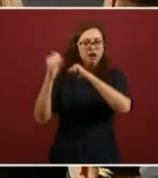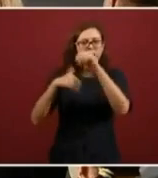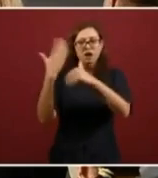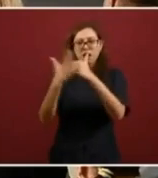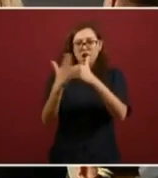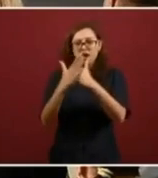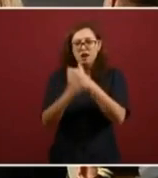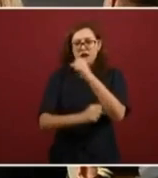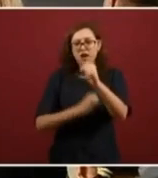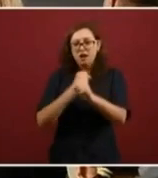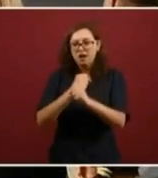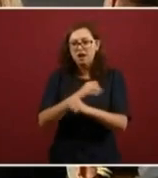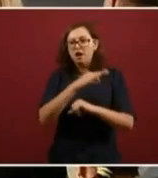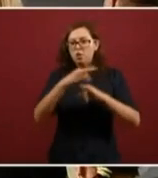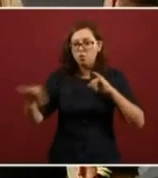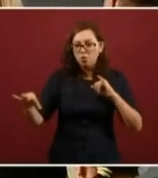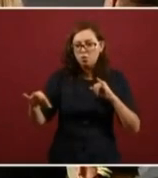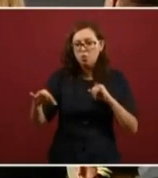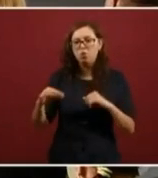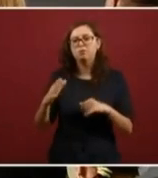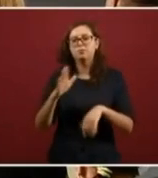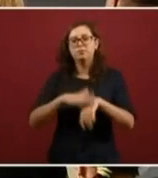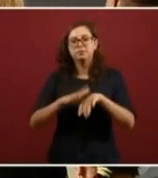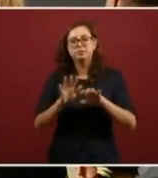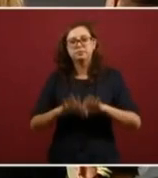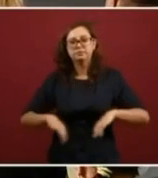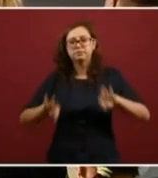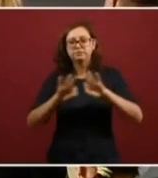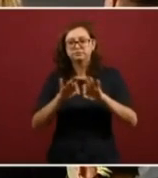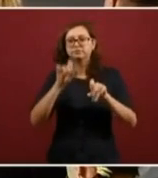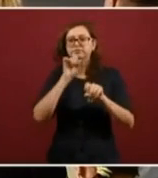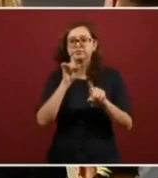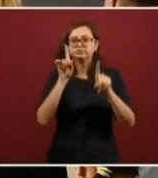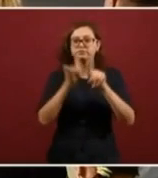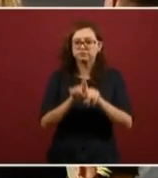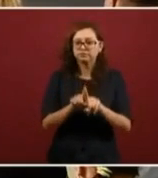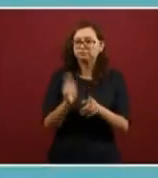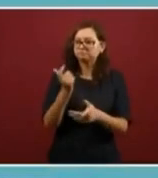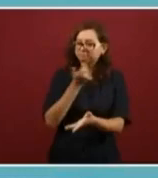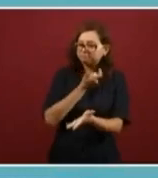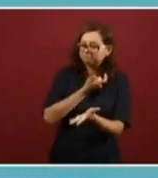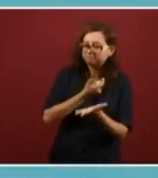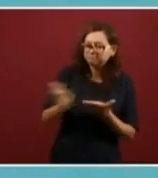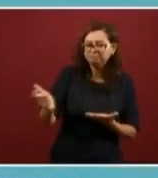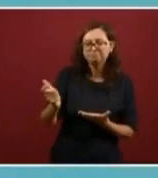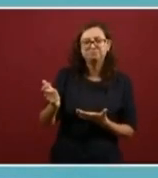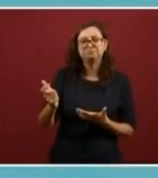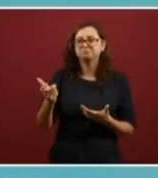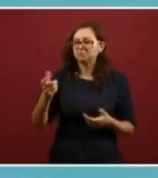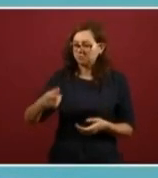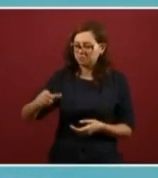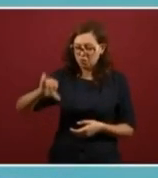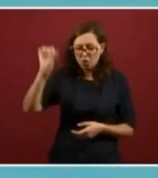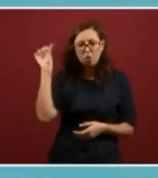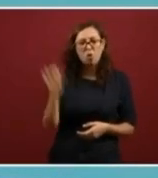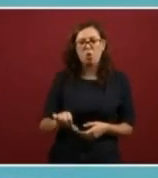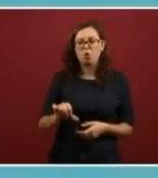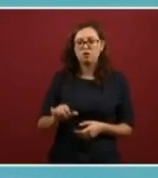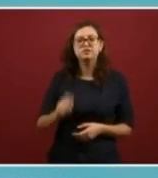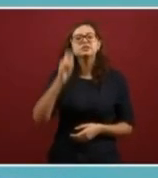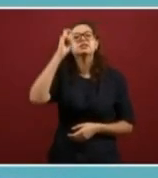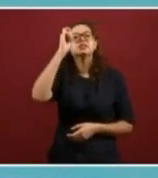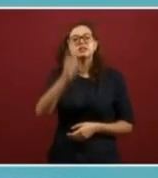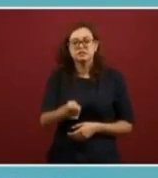parece importante es que también aquí nuestro pago es inmediato. Cuando se entrega